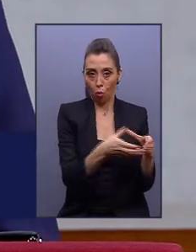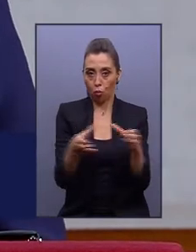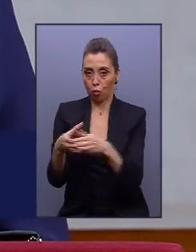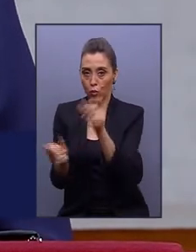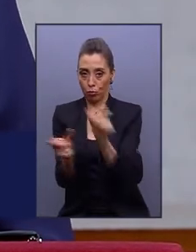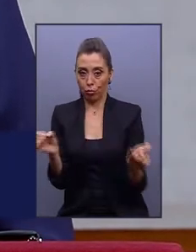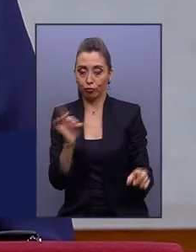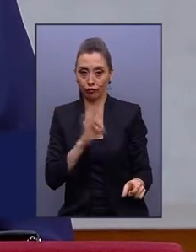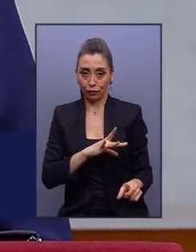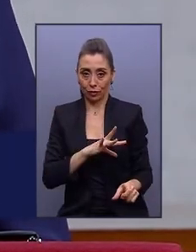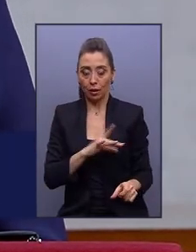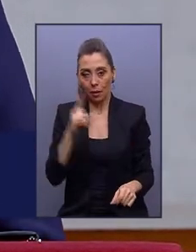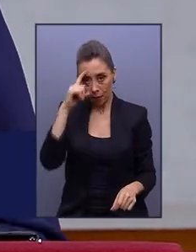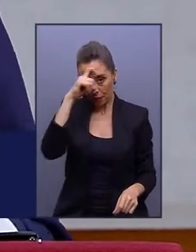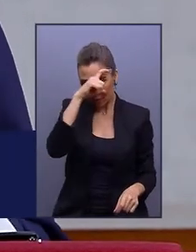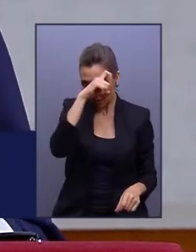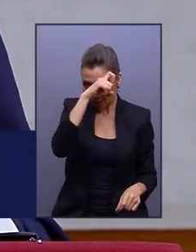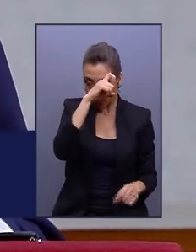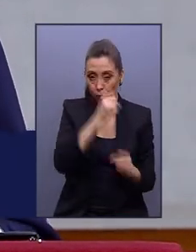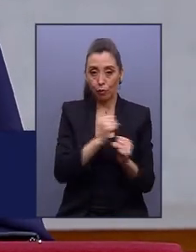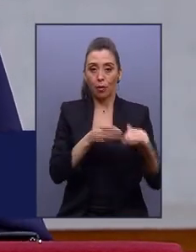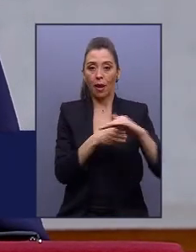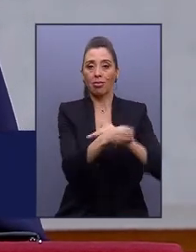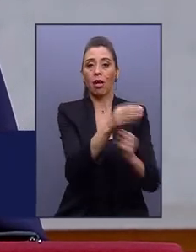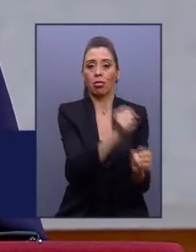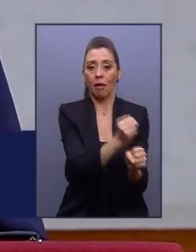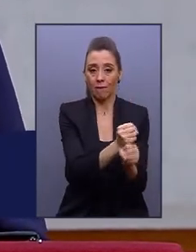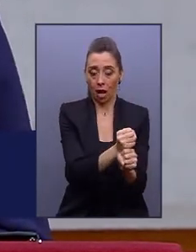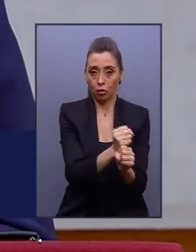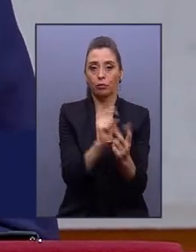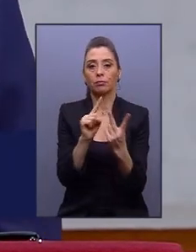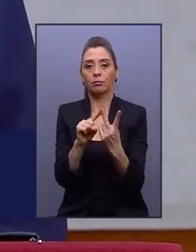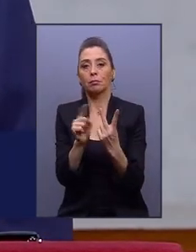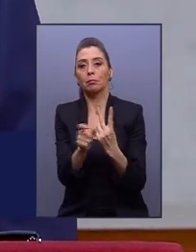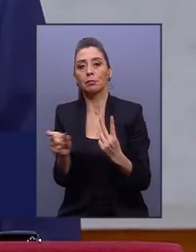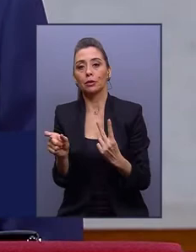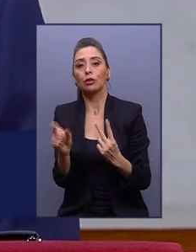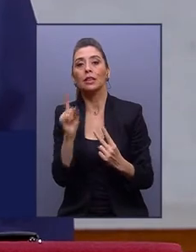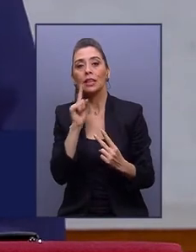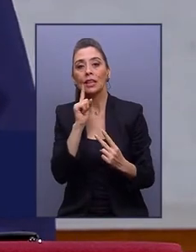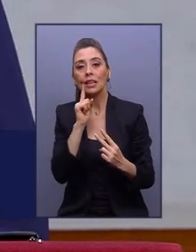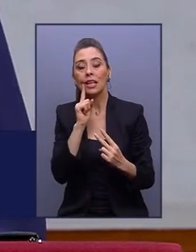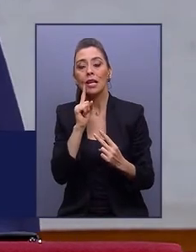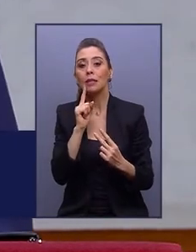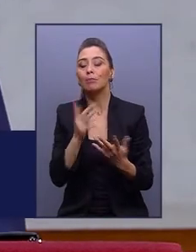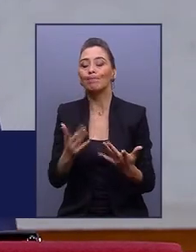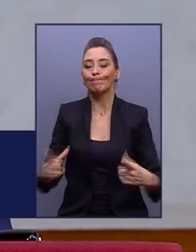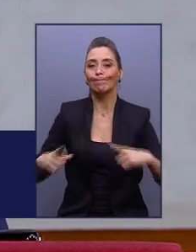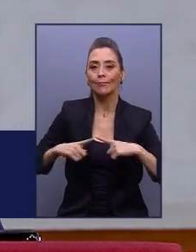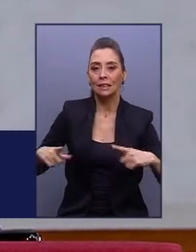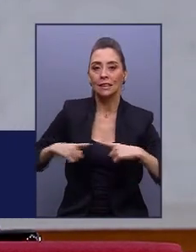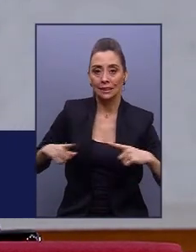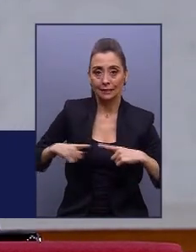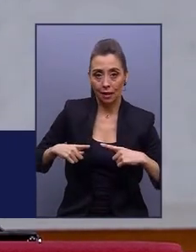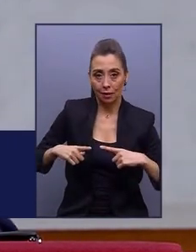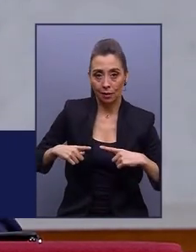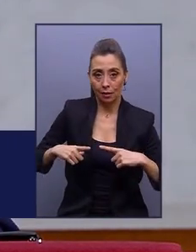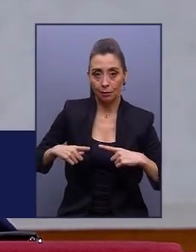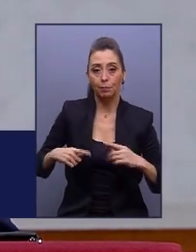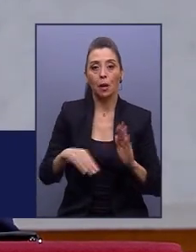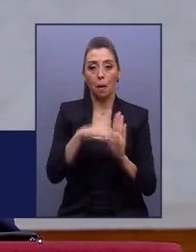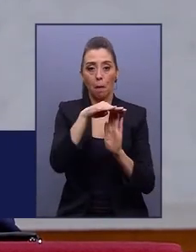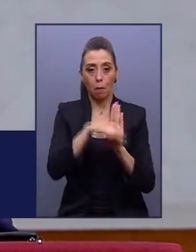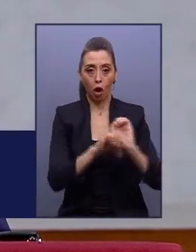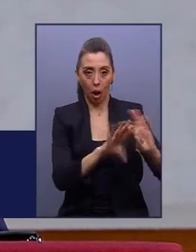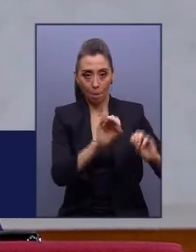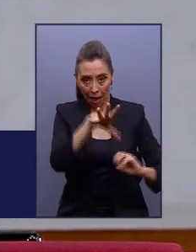compatriotas, quienes tienen dificultades para ingresar al mercado laboral y quienes enfrentan una situación de cesantía. Con los programas